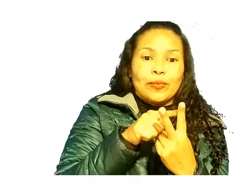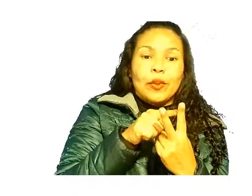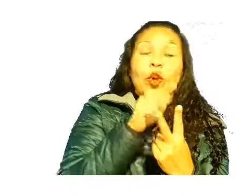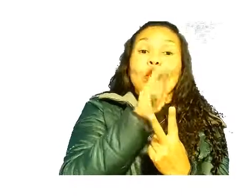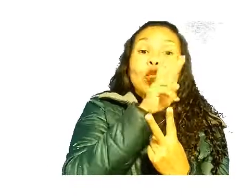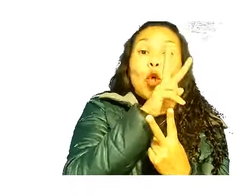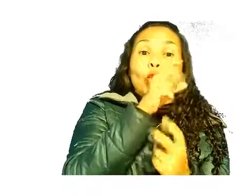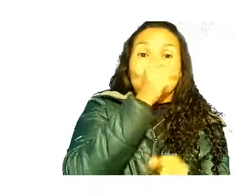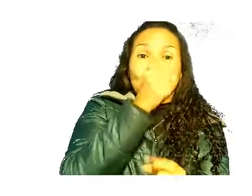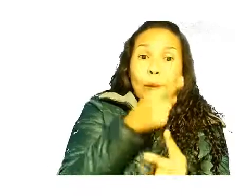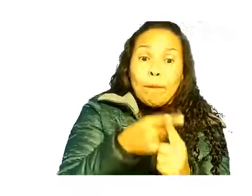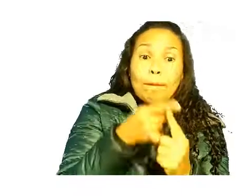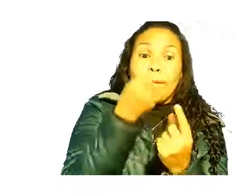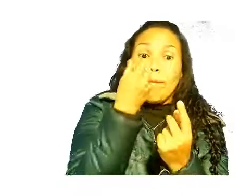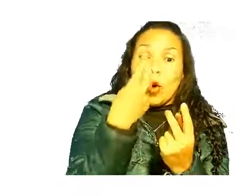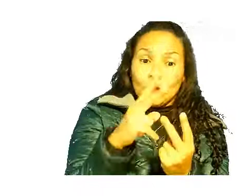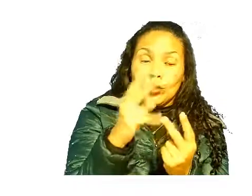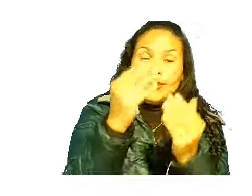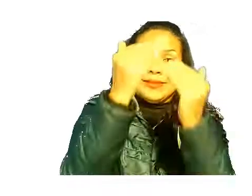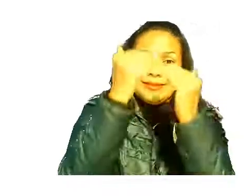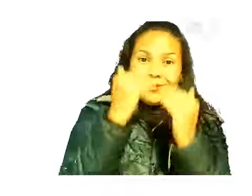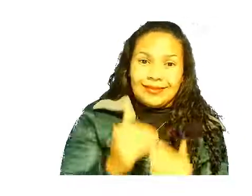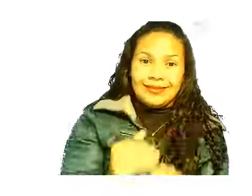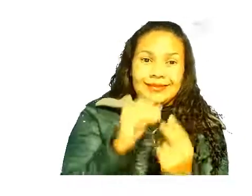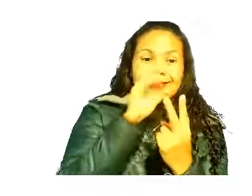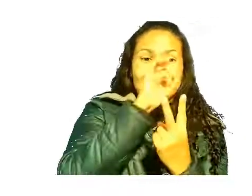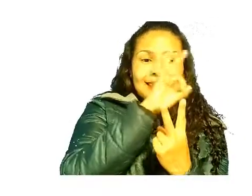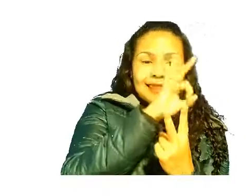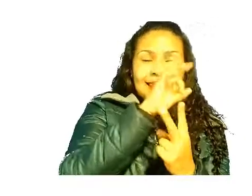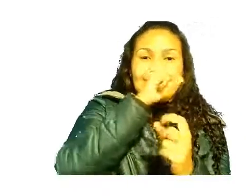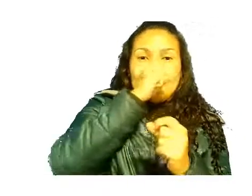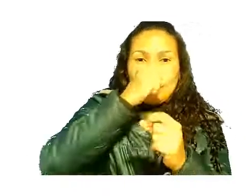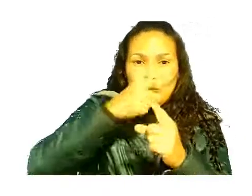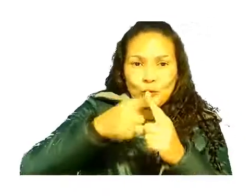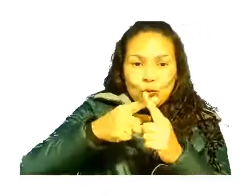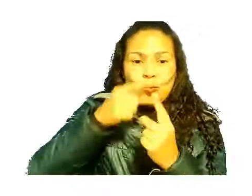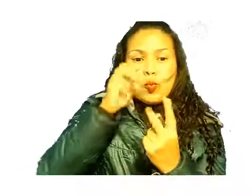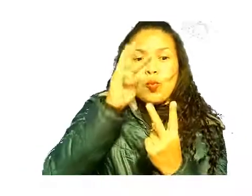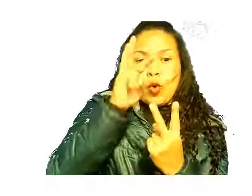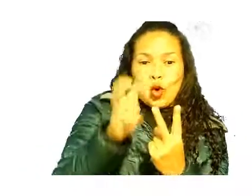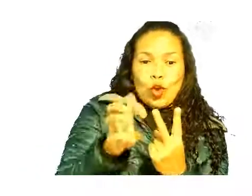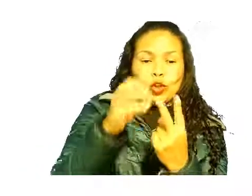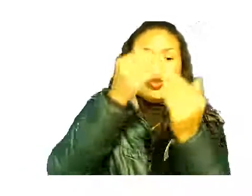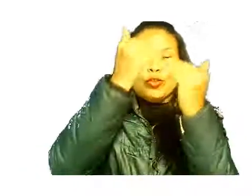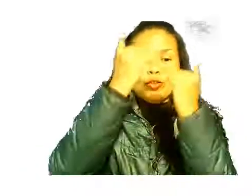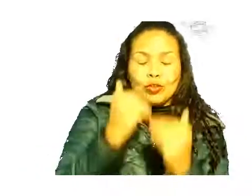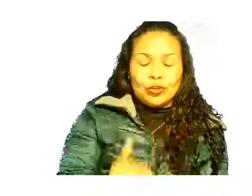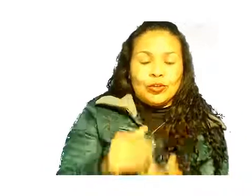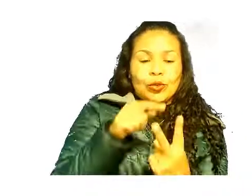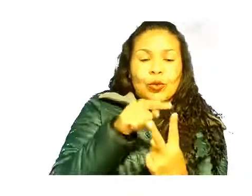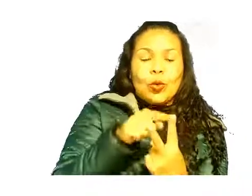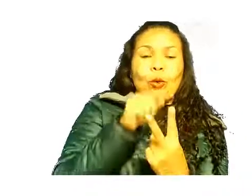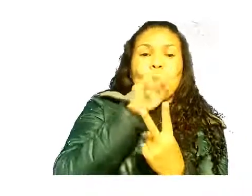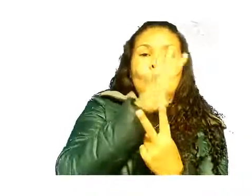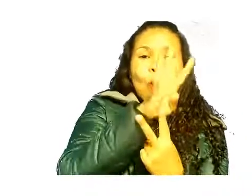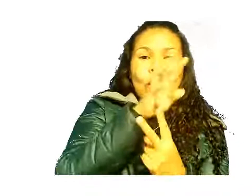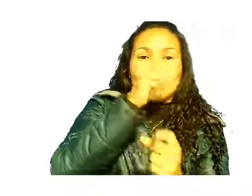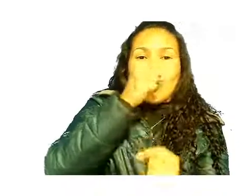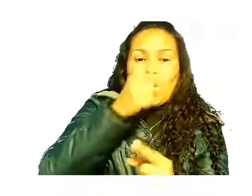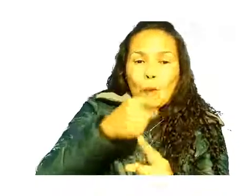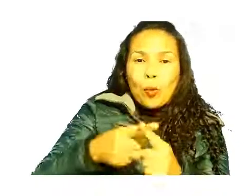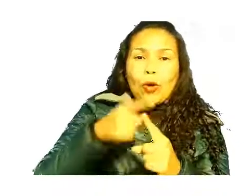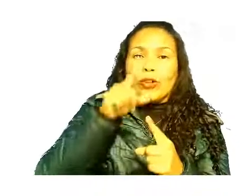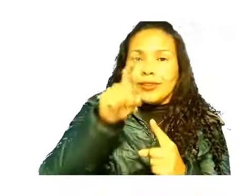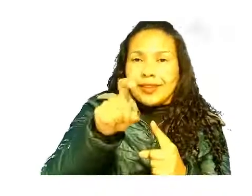3 por 8, 4 por 6. Todos estos números son productos del número 24. O sea